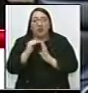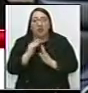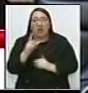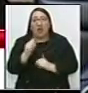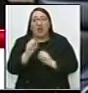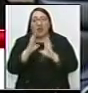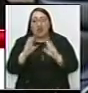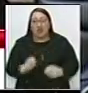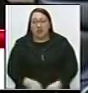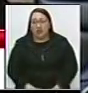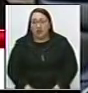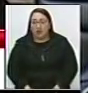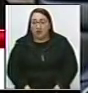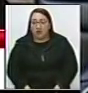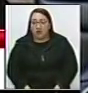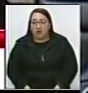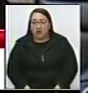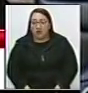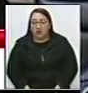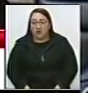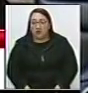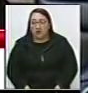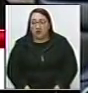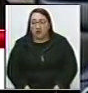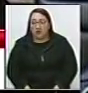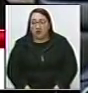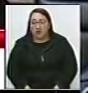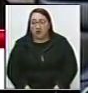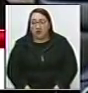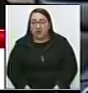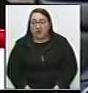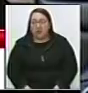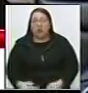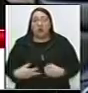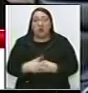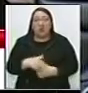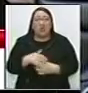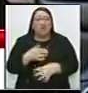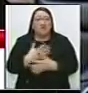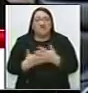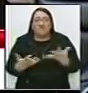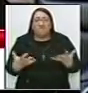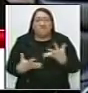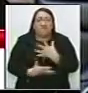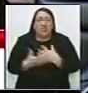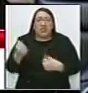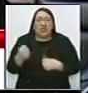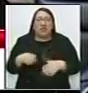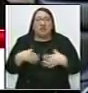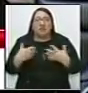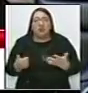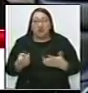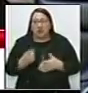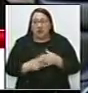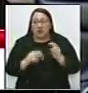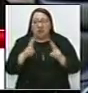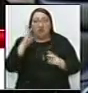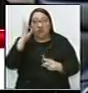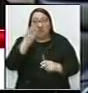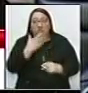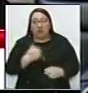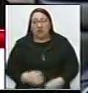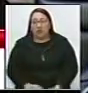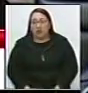día, corrupción que nos corta las manos, que nos limita los pies, que nos quita la posibilidad de ver un futuro